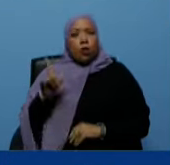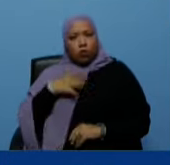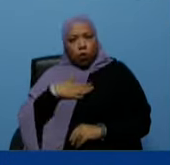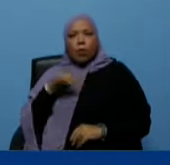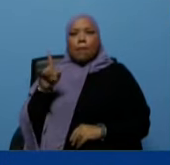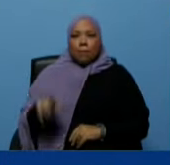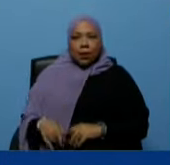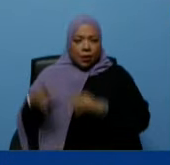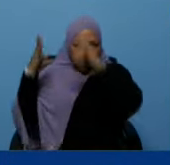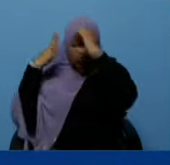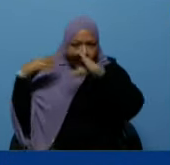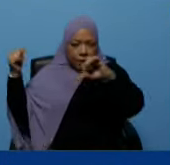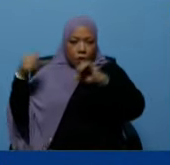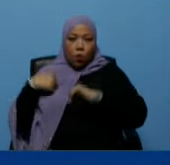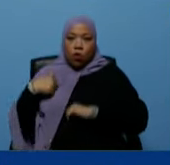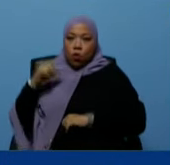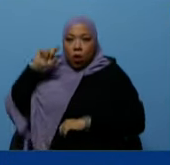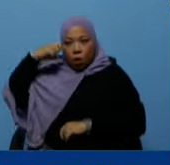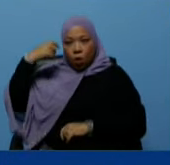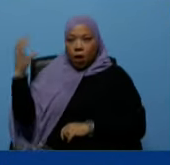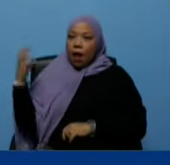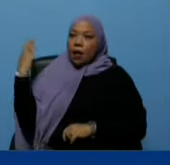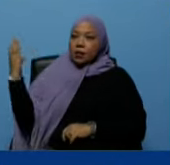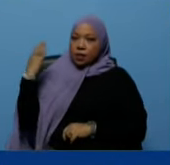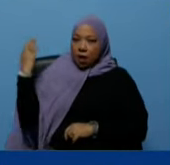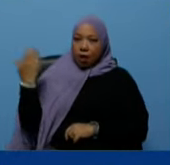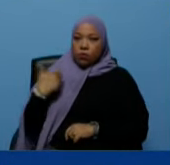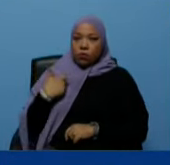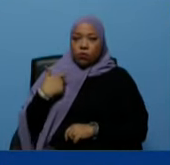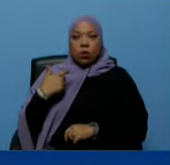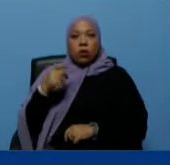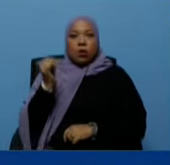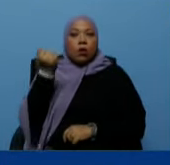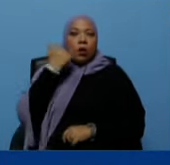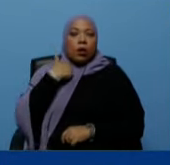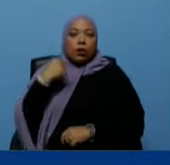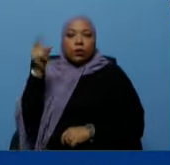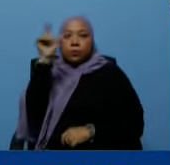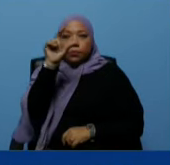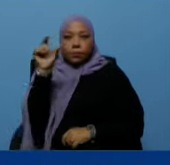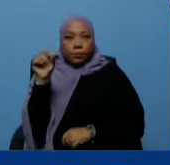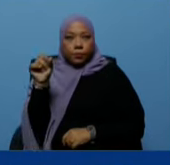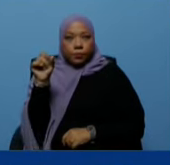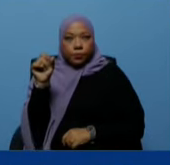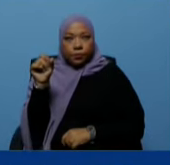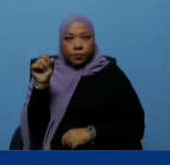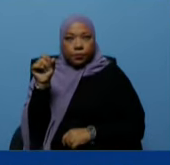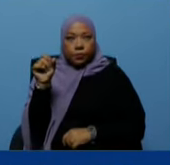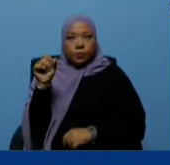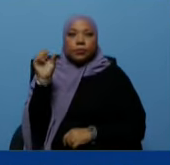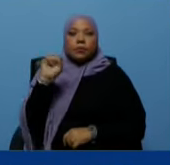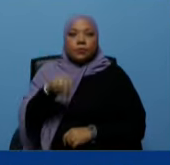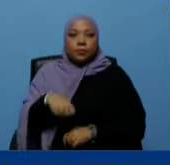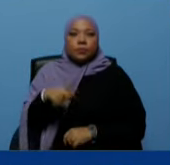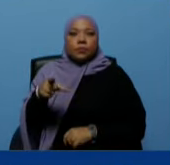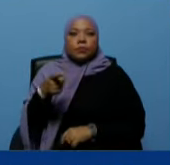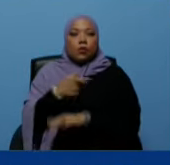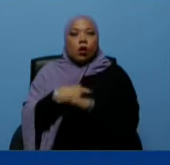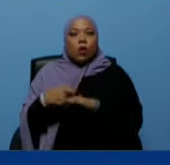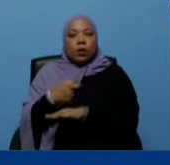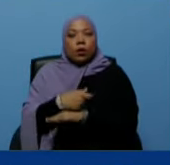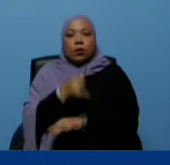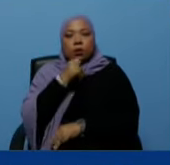pasé, me recordé cuando yo era canciller y la Cava era embajador en Italia. ¿Ah?